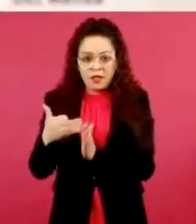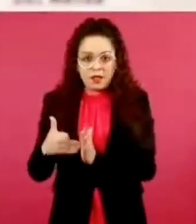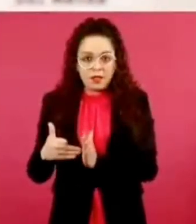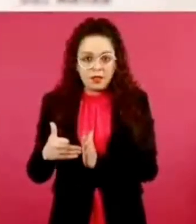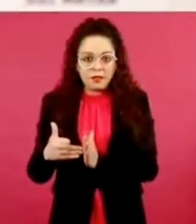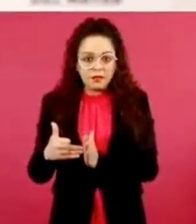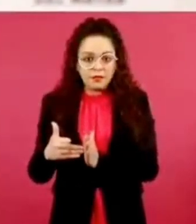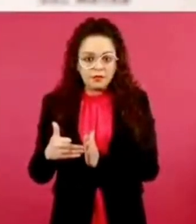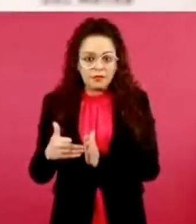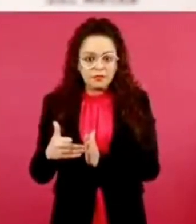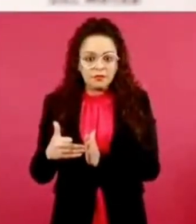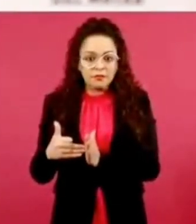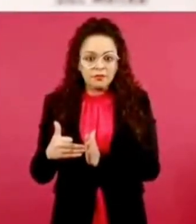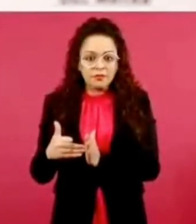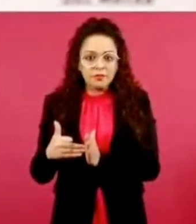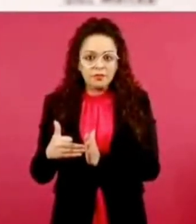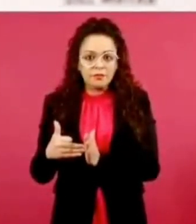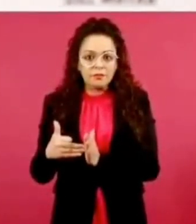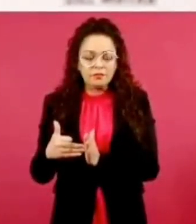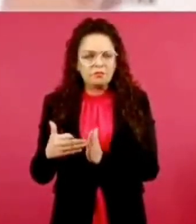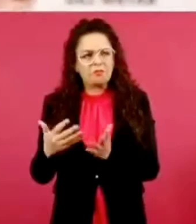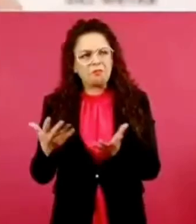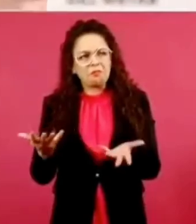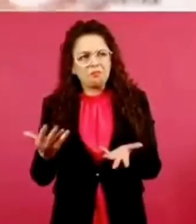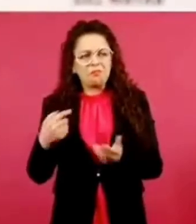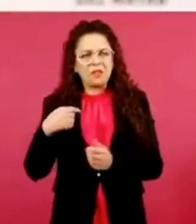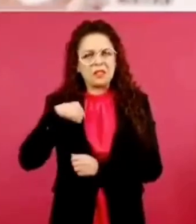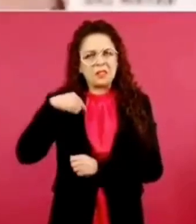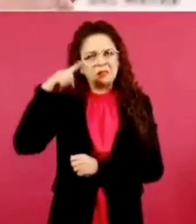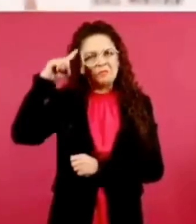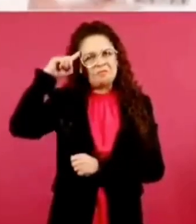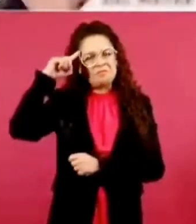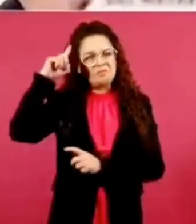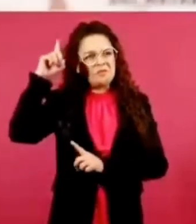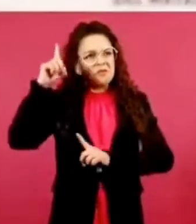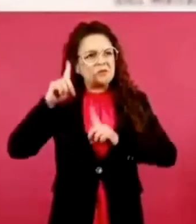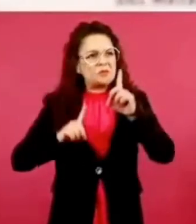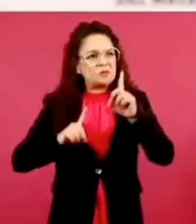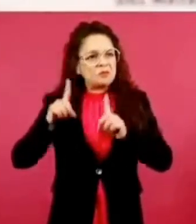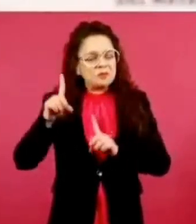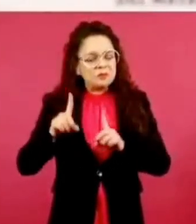Bueno, pues me entero o termino de